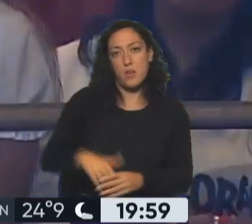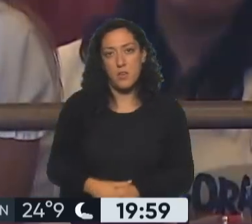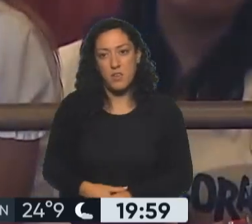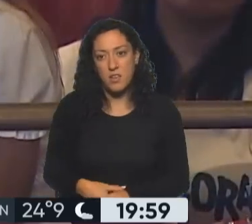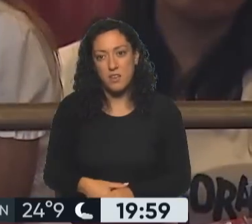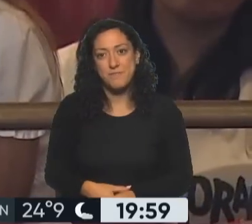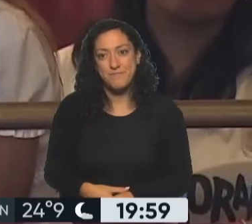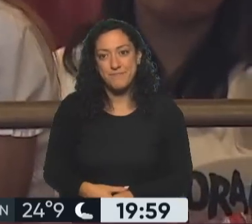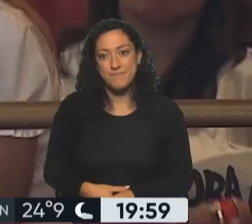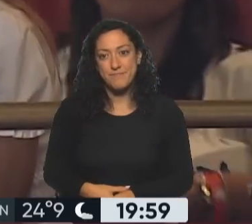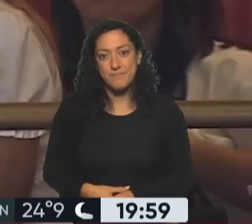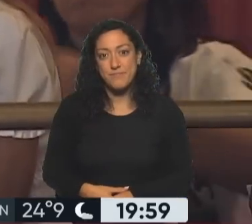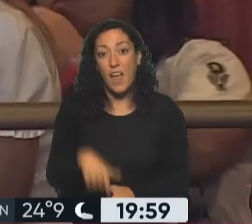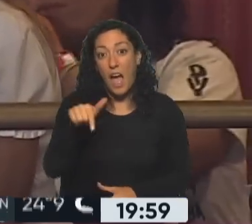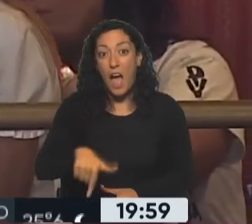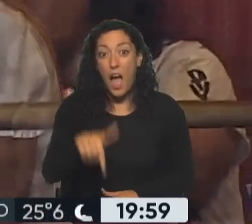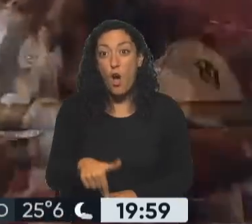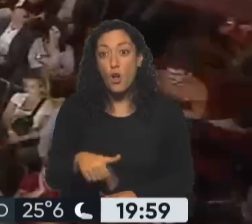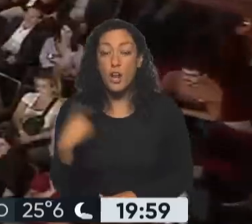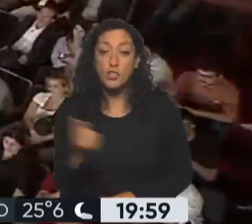ahora deberíamos,